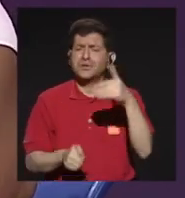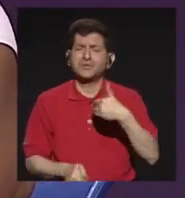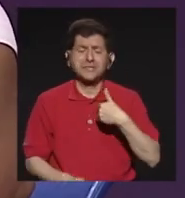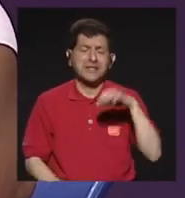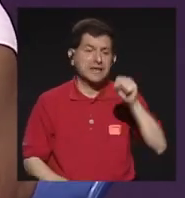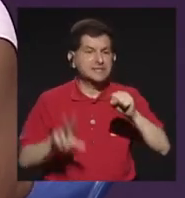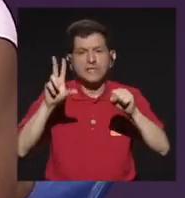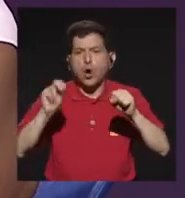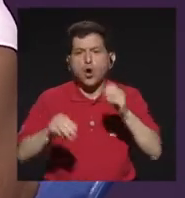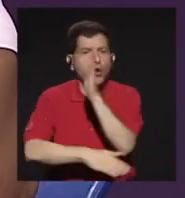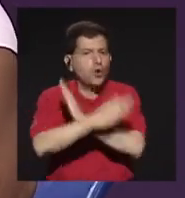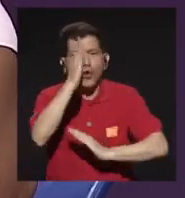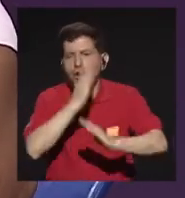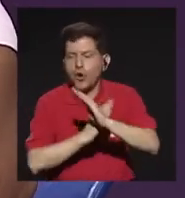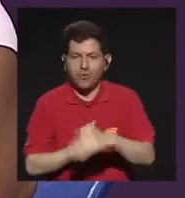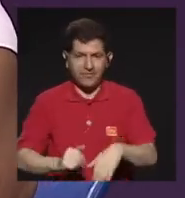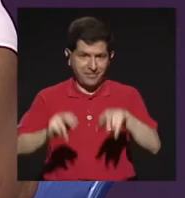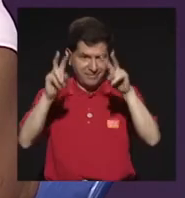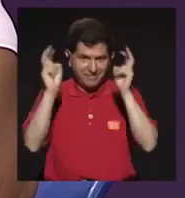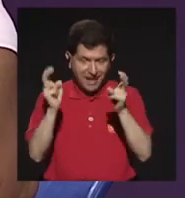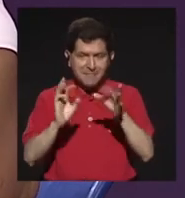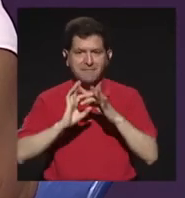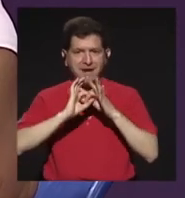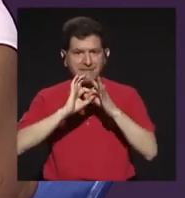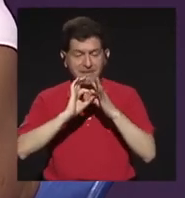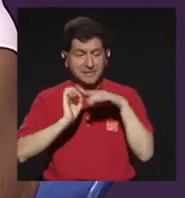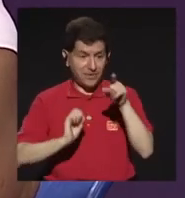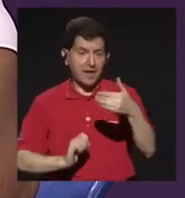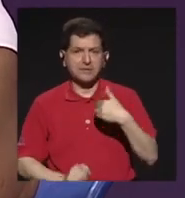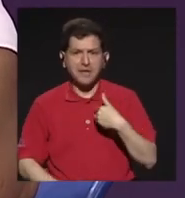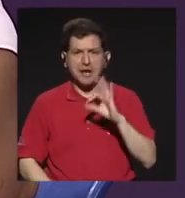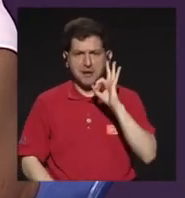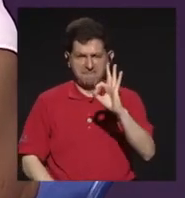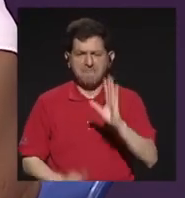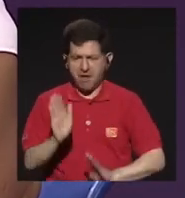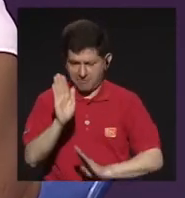o no discapacidad. Hay un tema de sexualidad allí muy